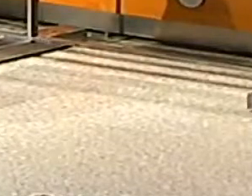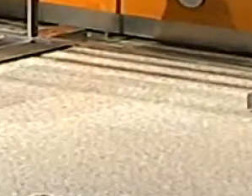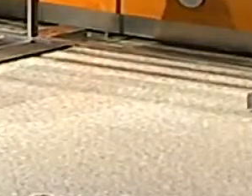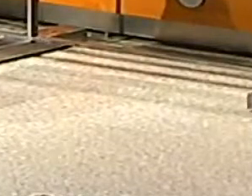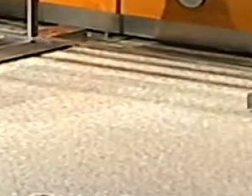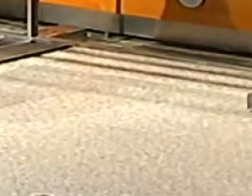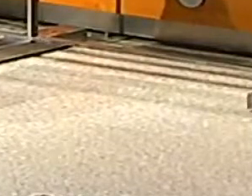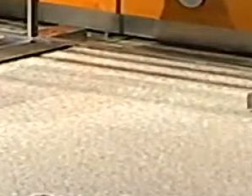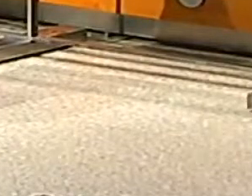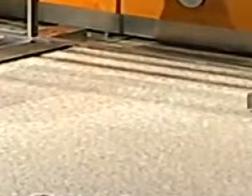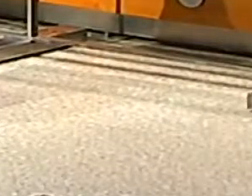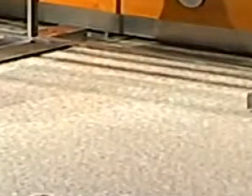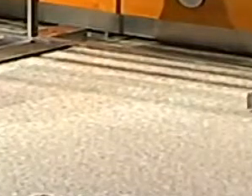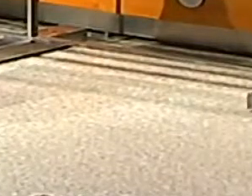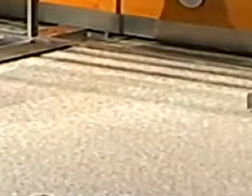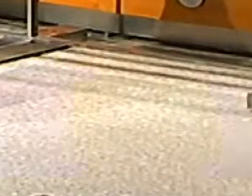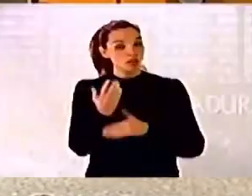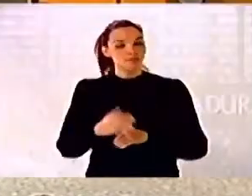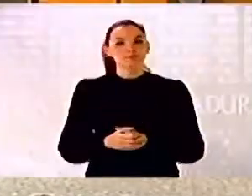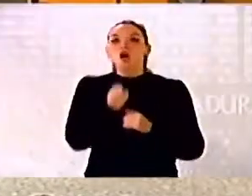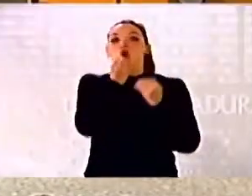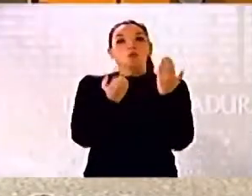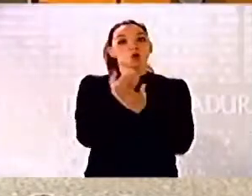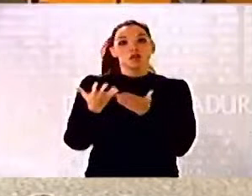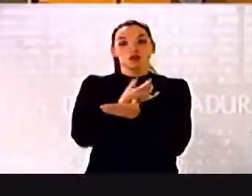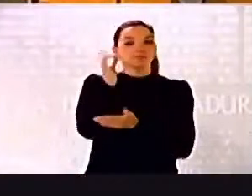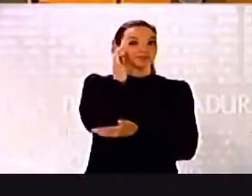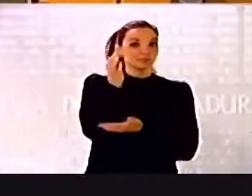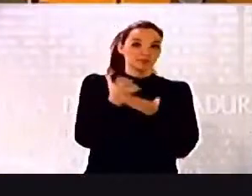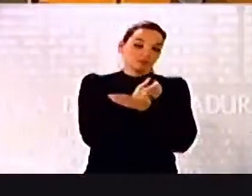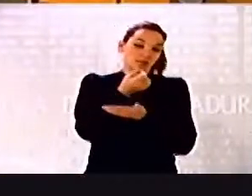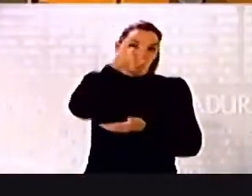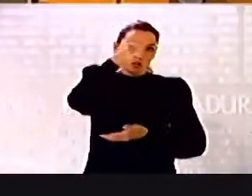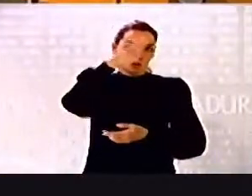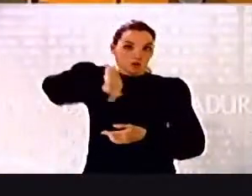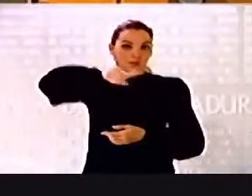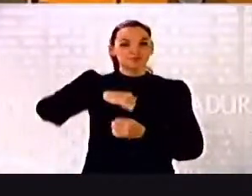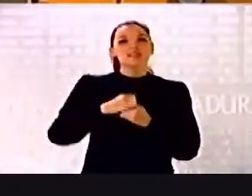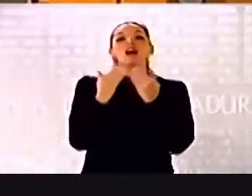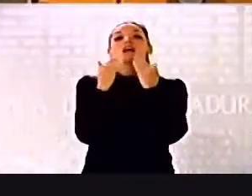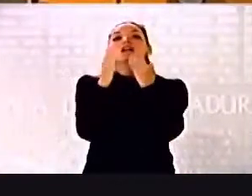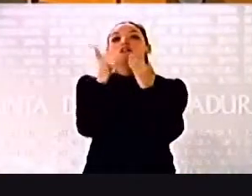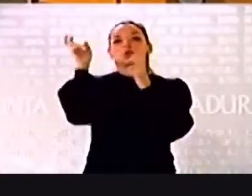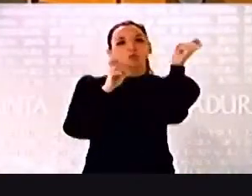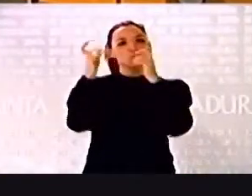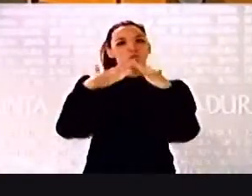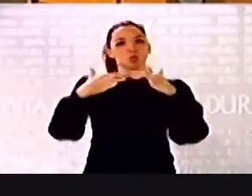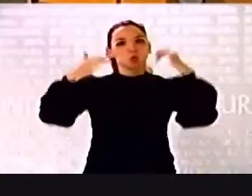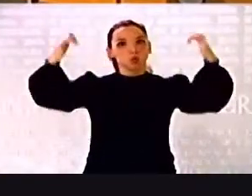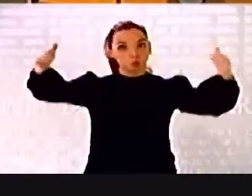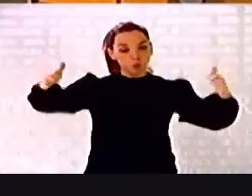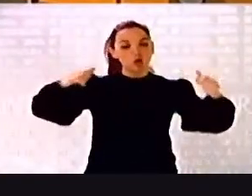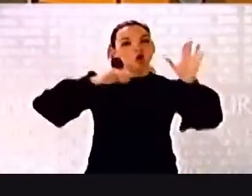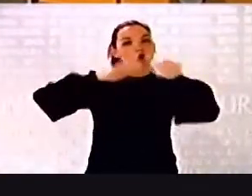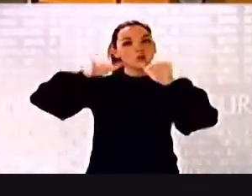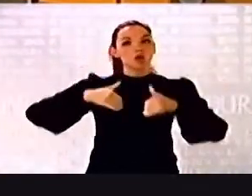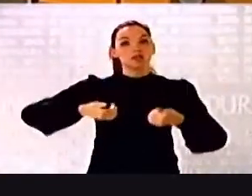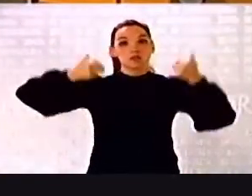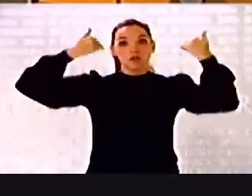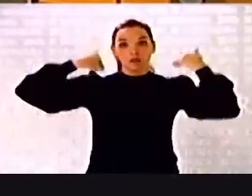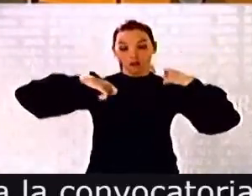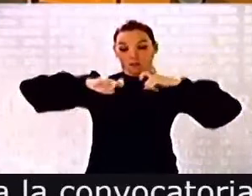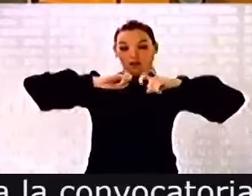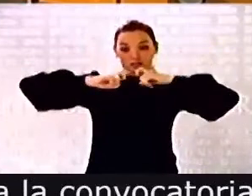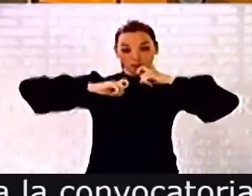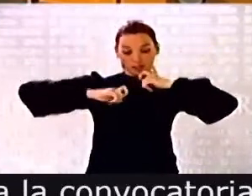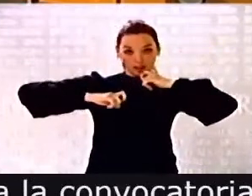Buenos días. Buenos días a todas y a todos. Gracias por acudir a esta convocatoria de rueda de prensa de la Vicepresidencia